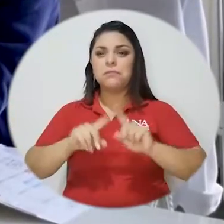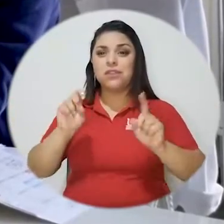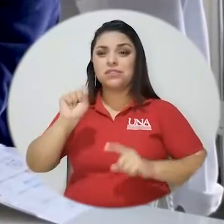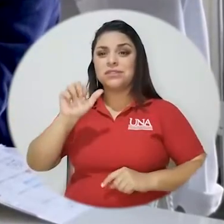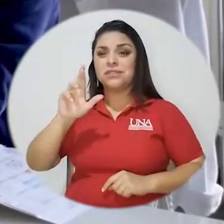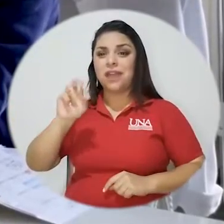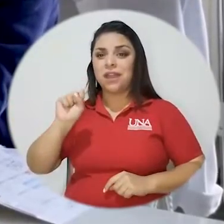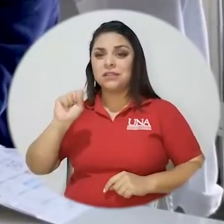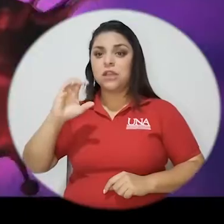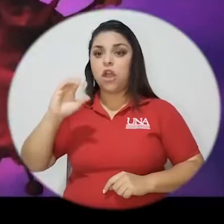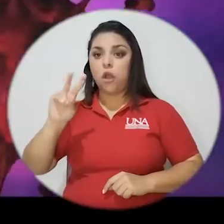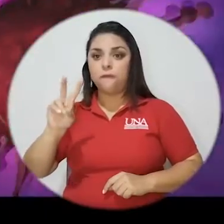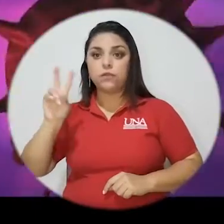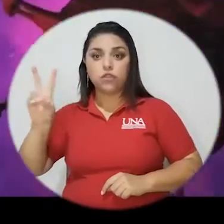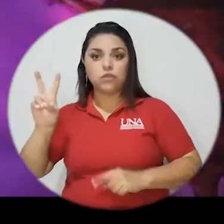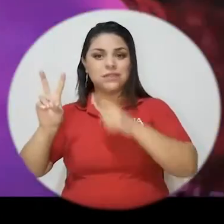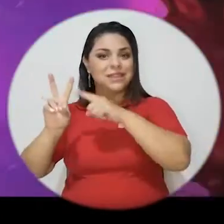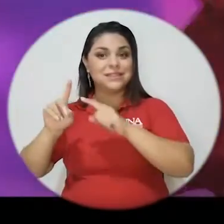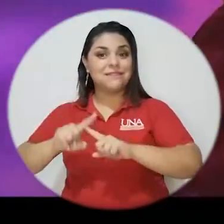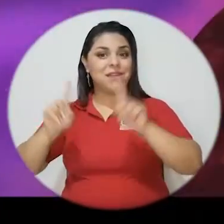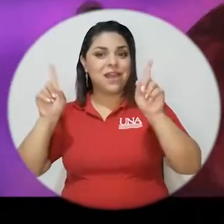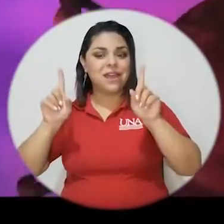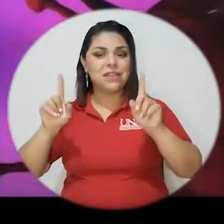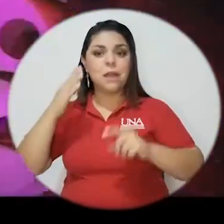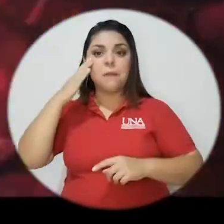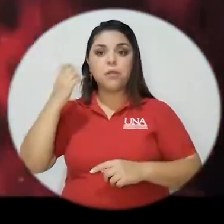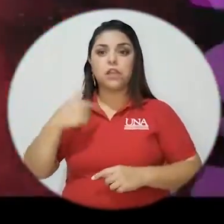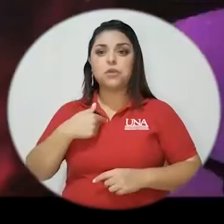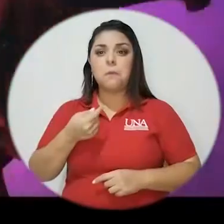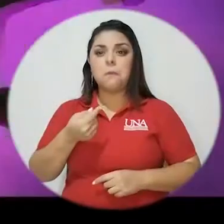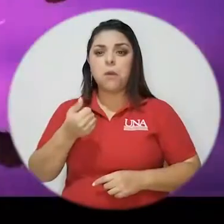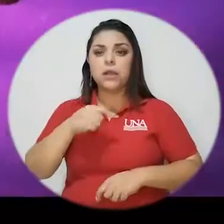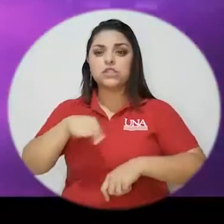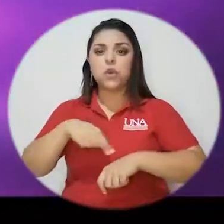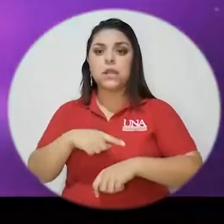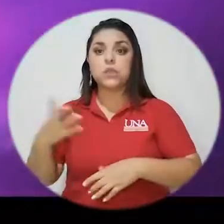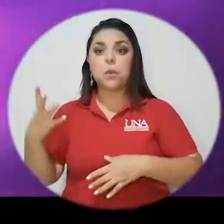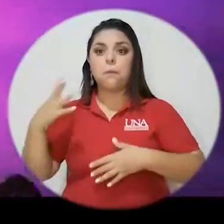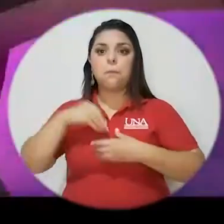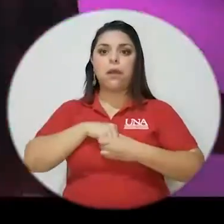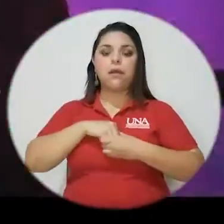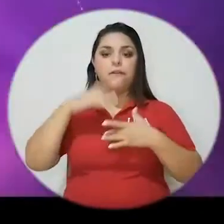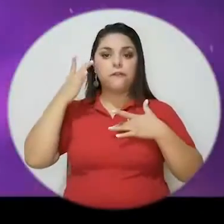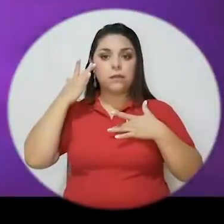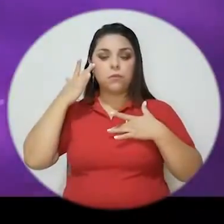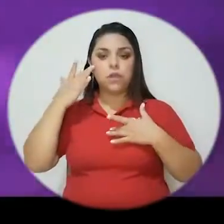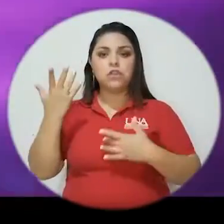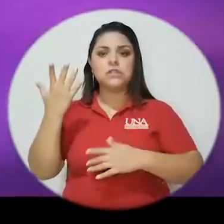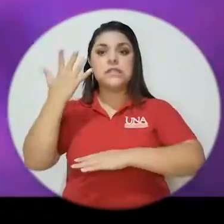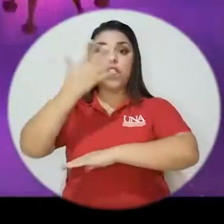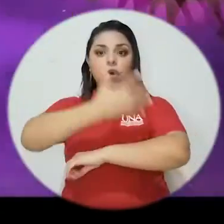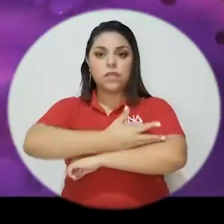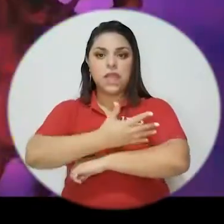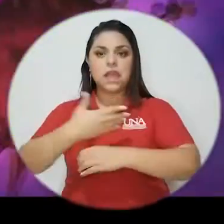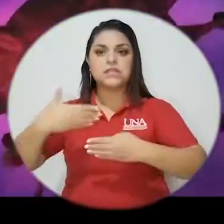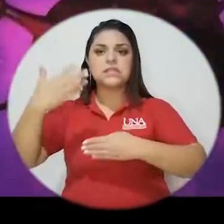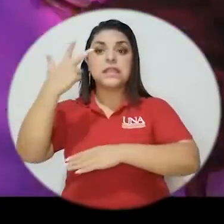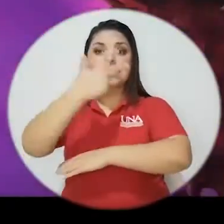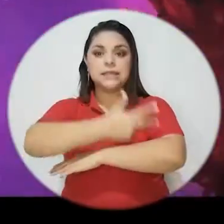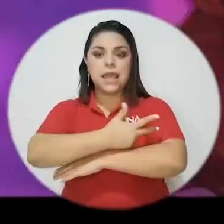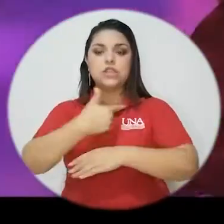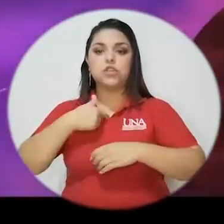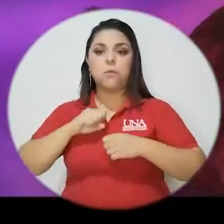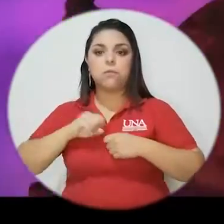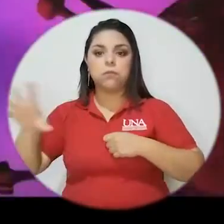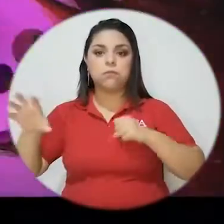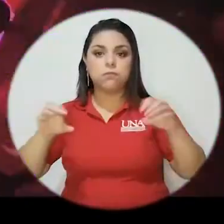El SARS-CoV-2, pocas horas después de que nos infectamos, y más o menos por un periodo de 5 o 6 días, estamos transmitiendo el virus, pero no